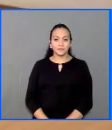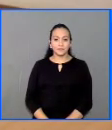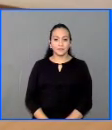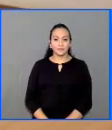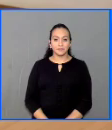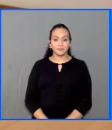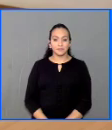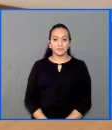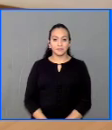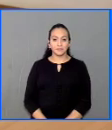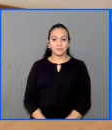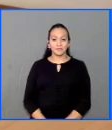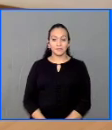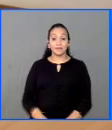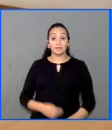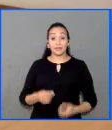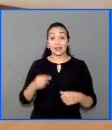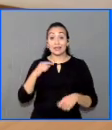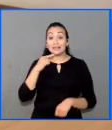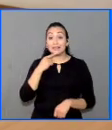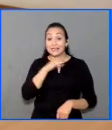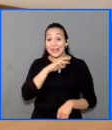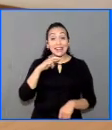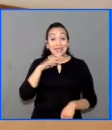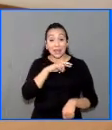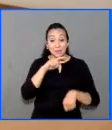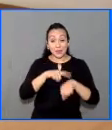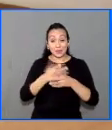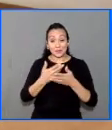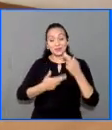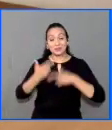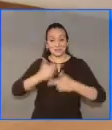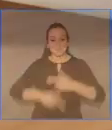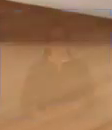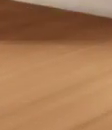Vámonos rápidamente a unos mensajes, volvemos con más.